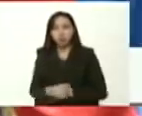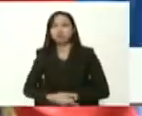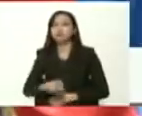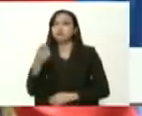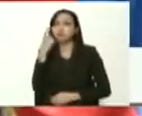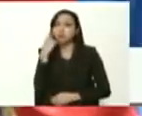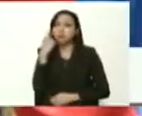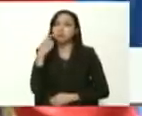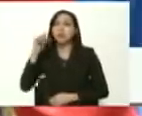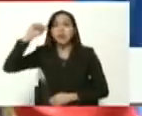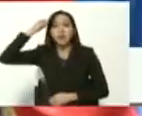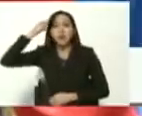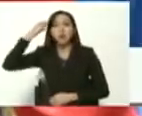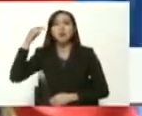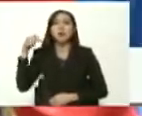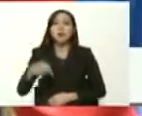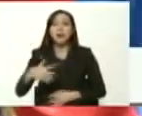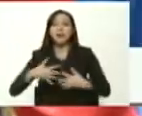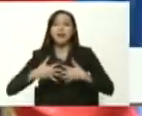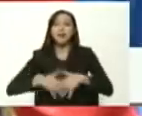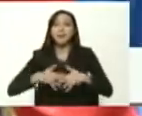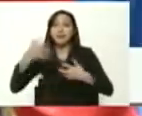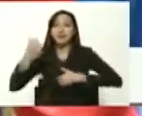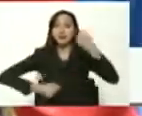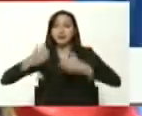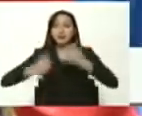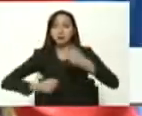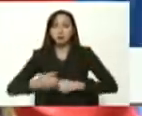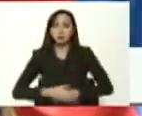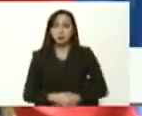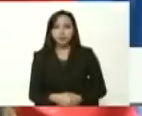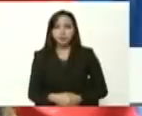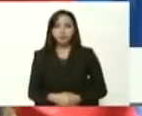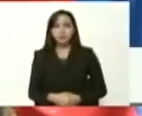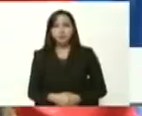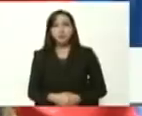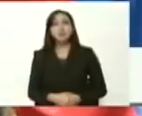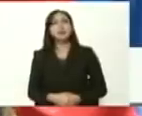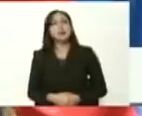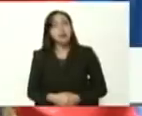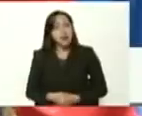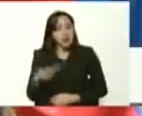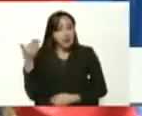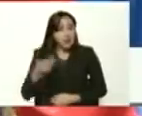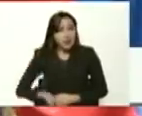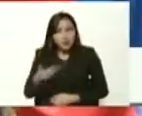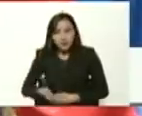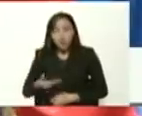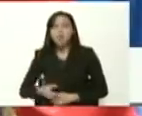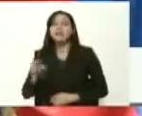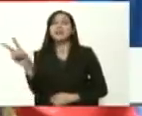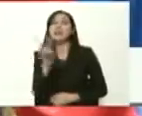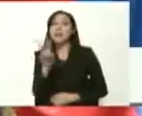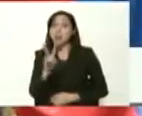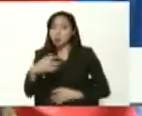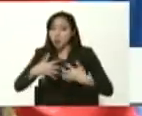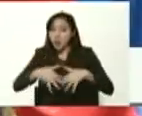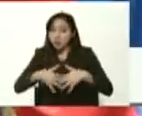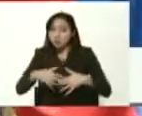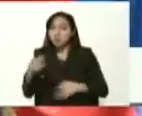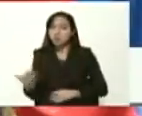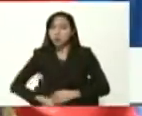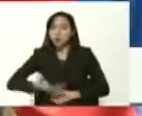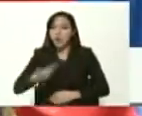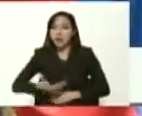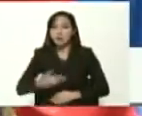cuenta, recordemos que esta es una empresa, Lácteo Los Andes, estratégica para el país,